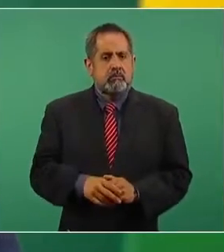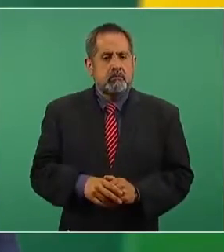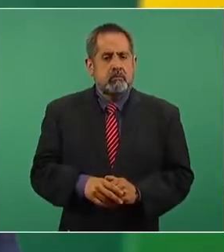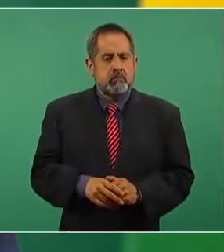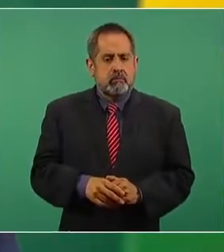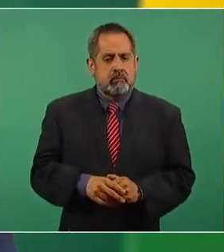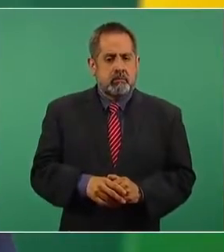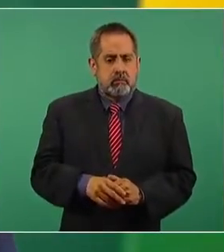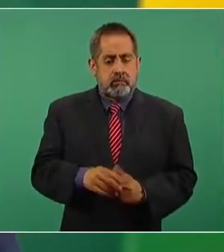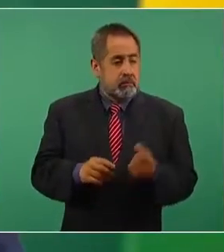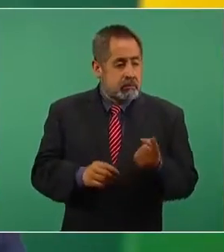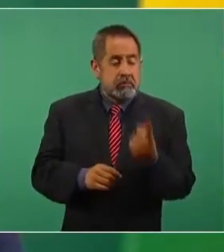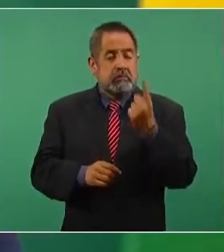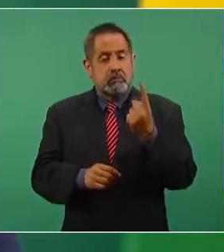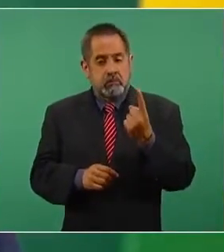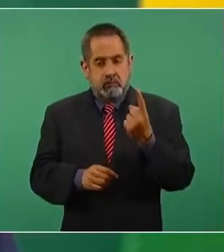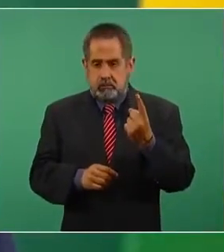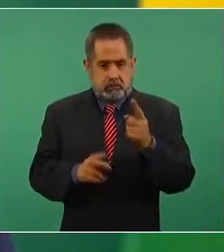solo hubo un caso.